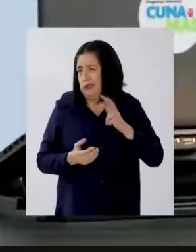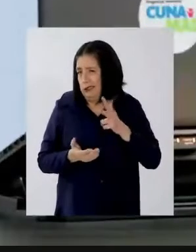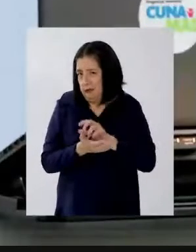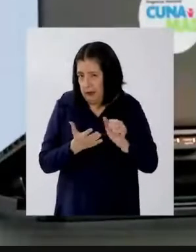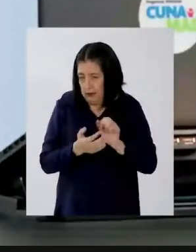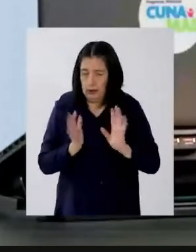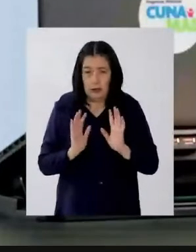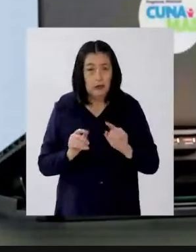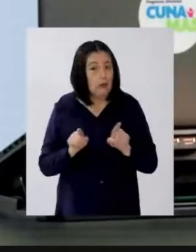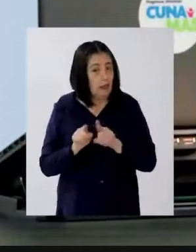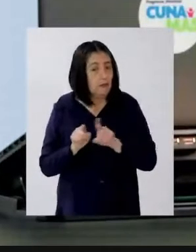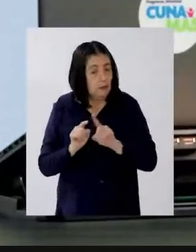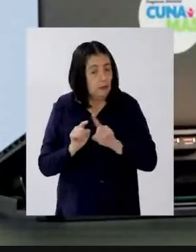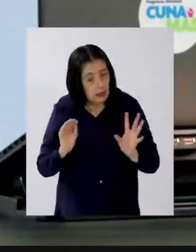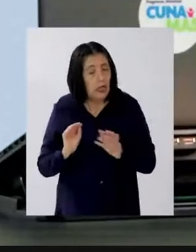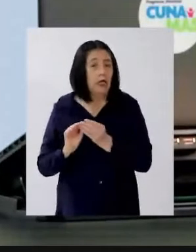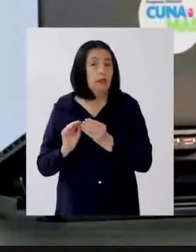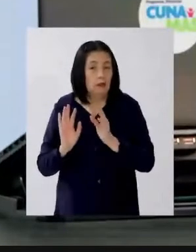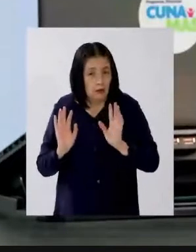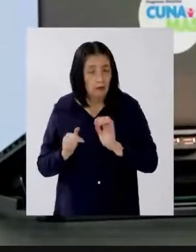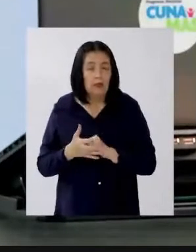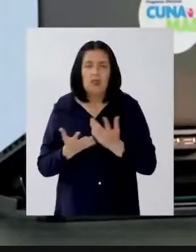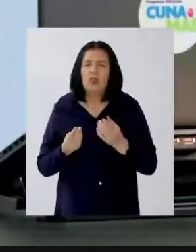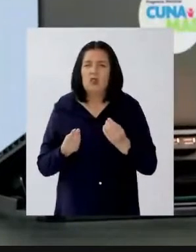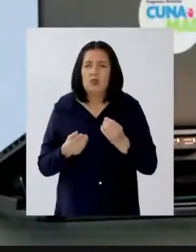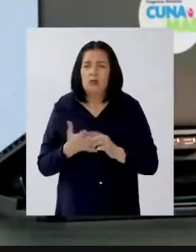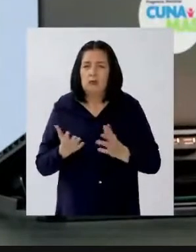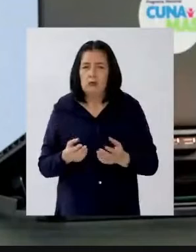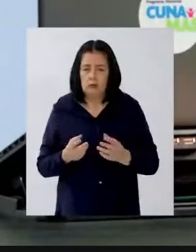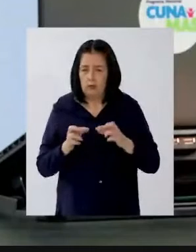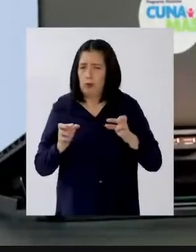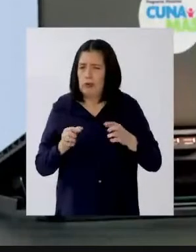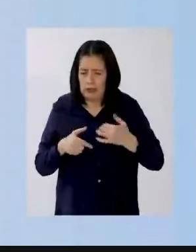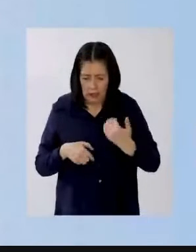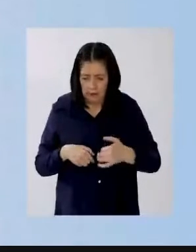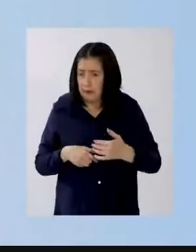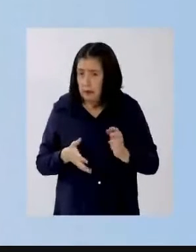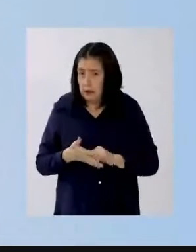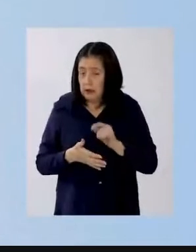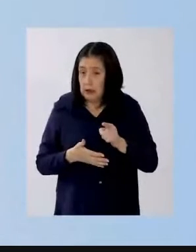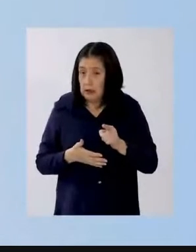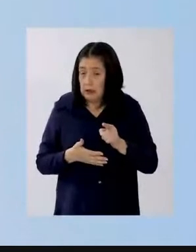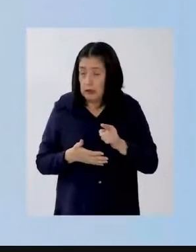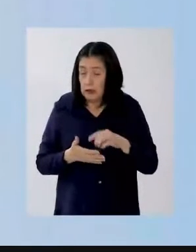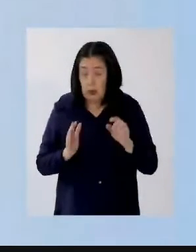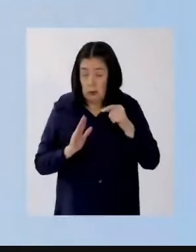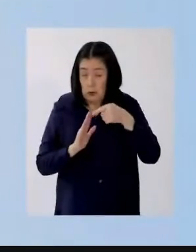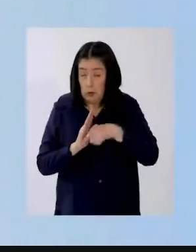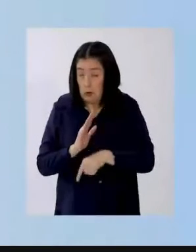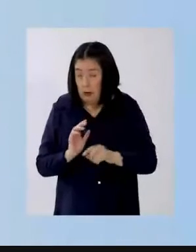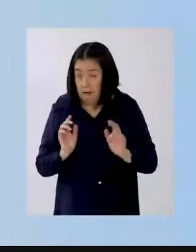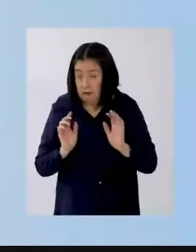trimestre e incluye adicionalmente el aumento de proteína en la orina. Si llega a agravarse,